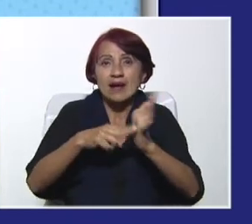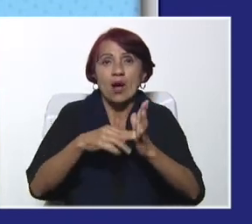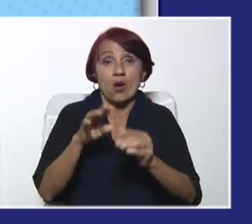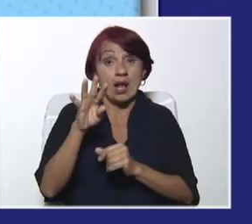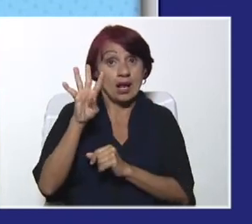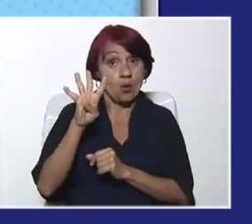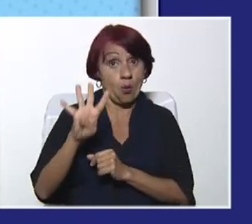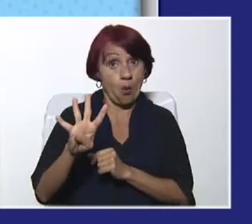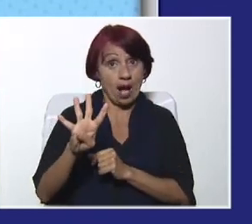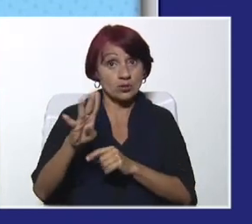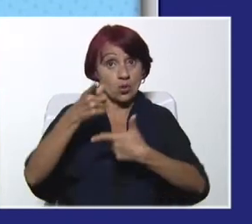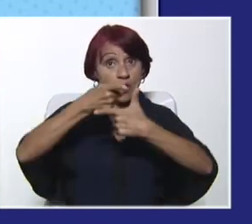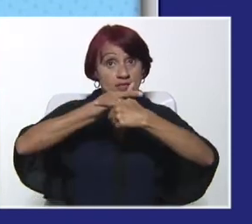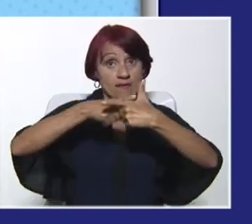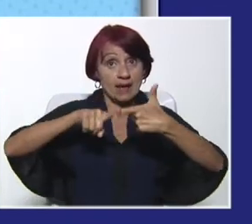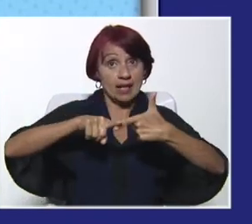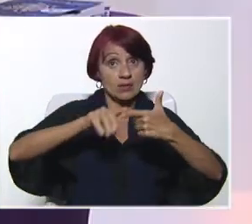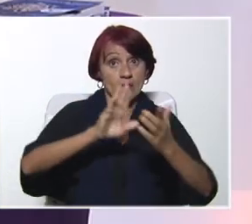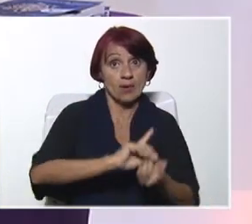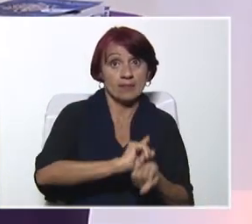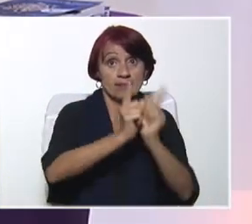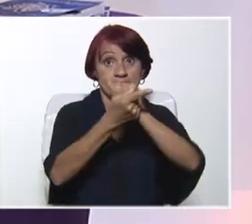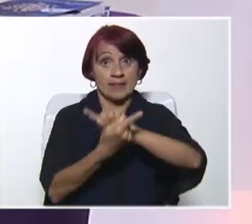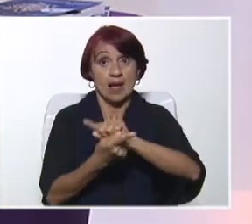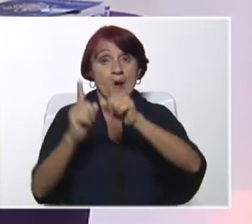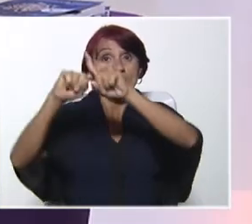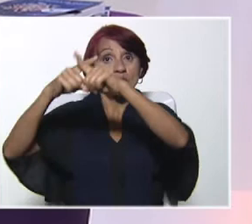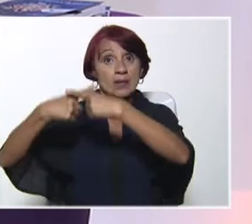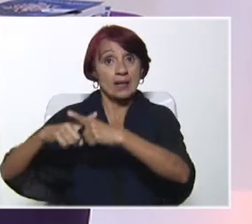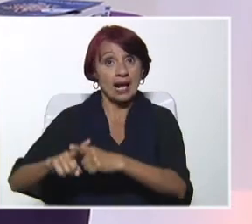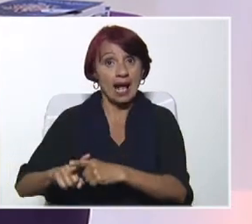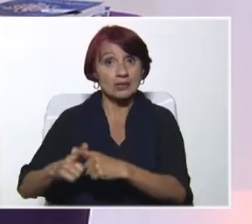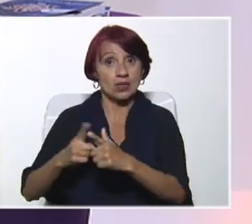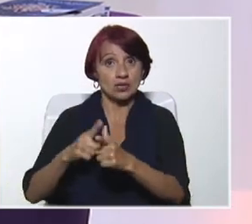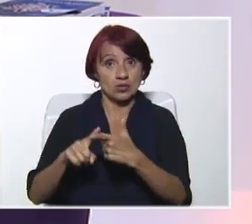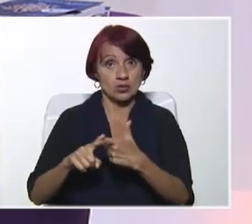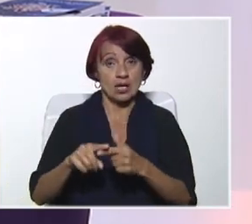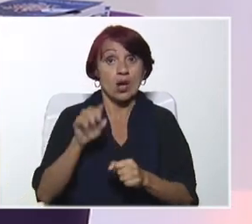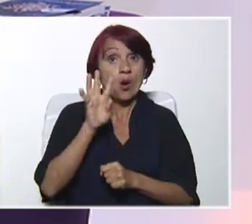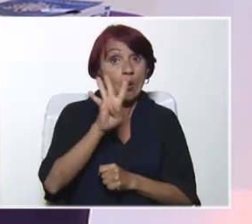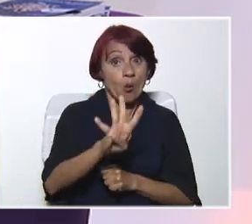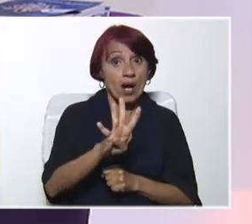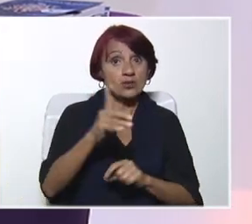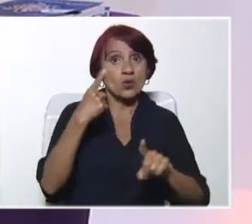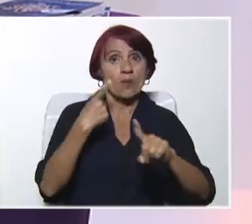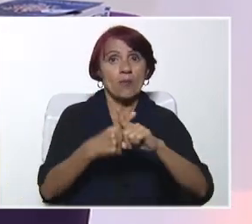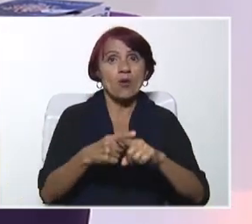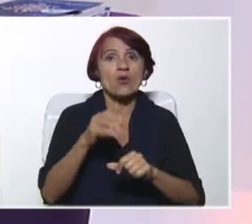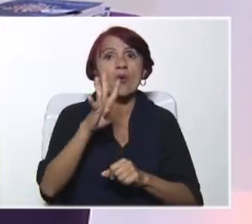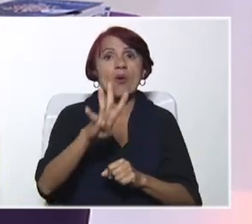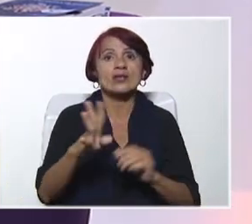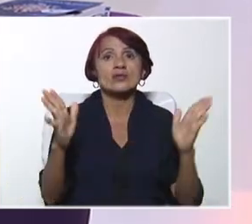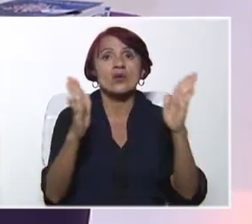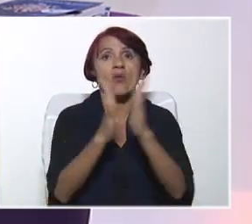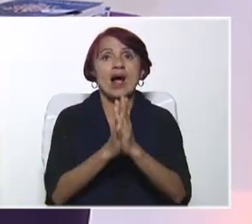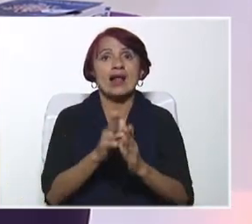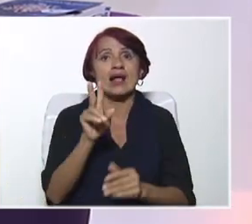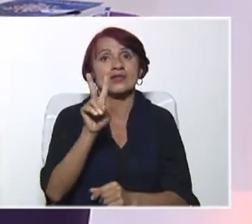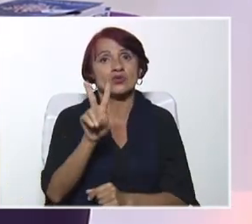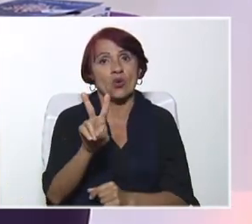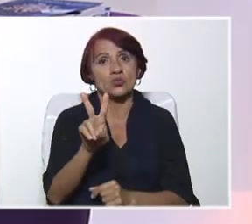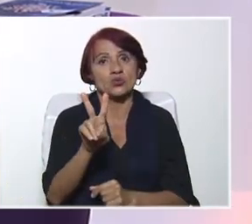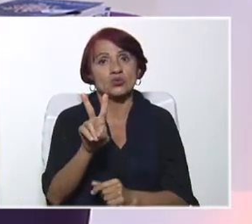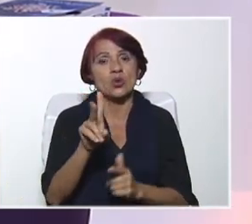que está dividiendo pasa multiplicando, sería 4 por 4 entre 2. 4